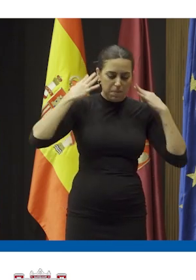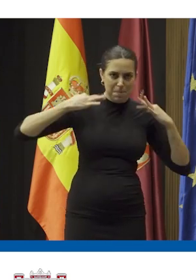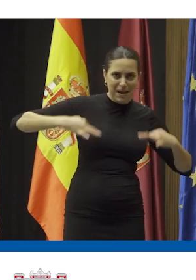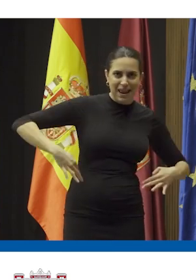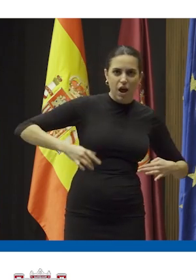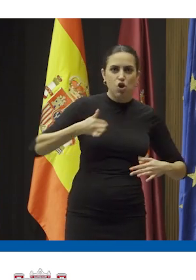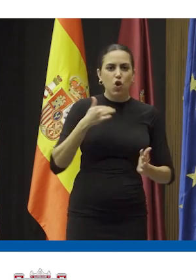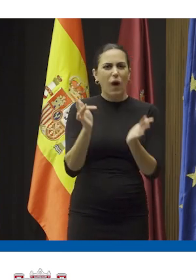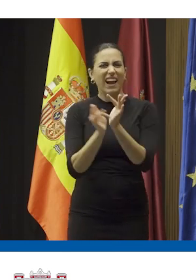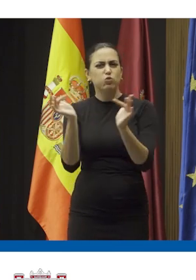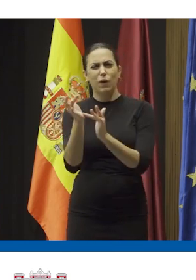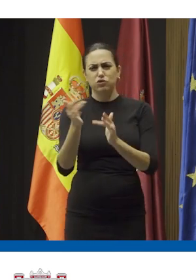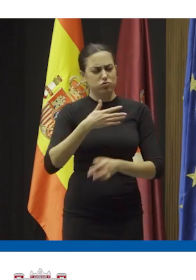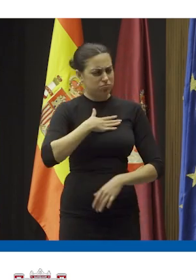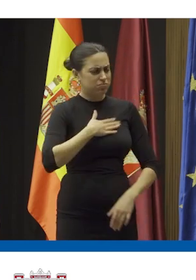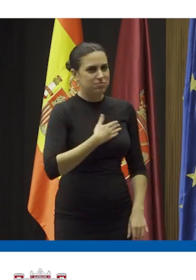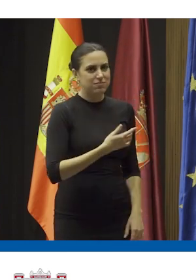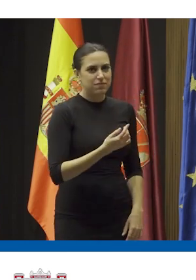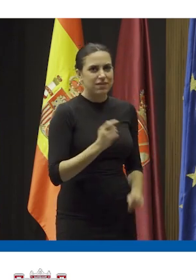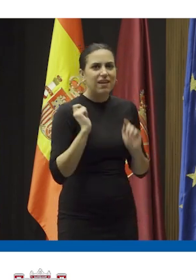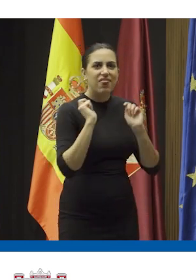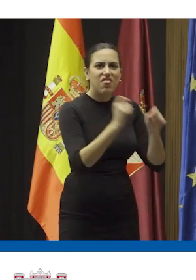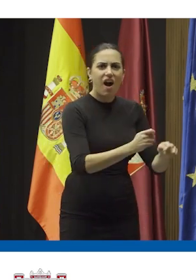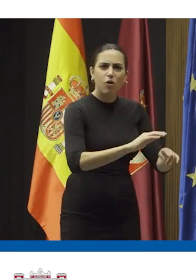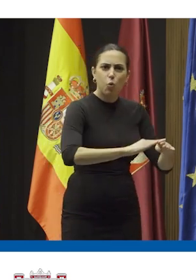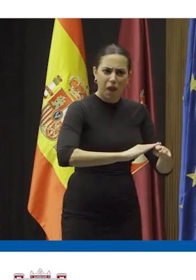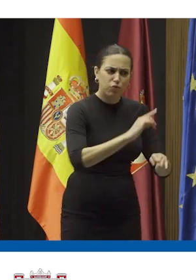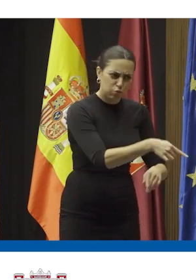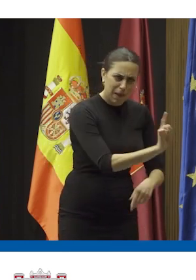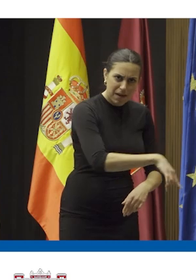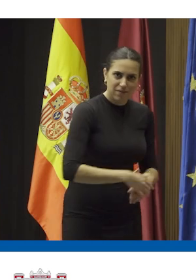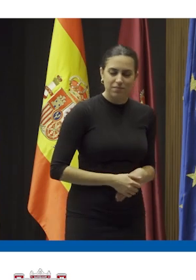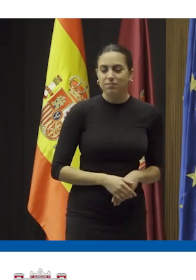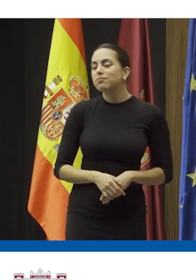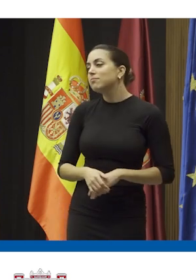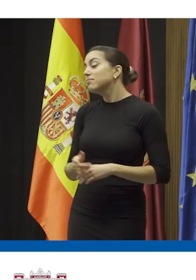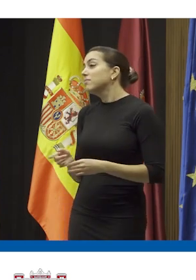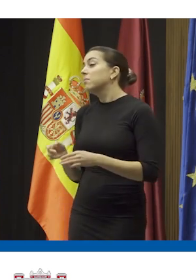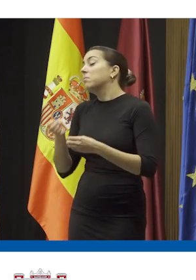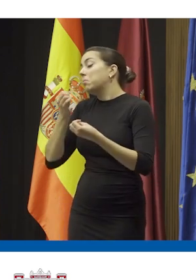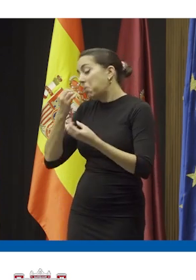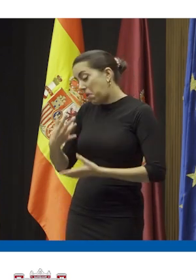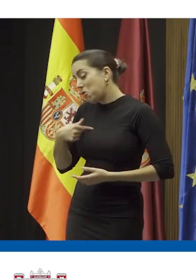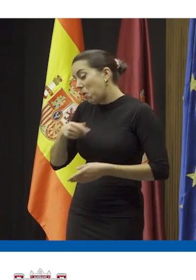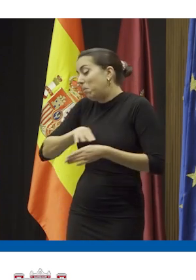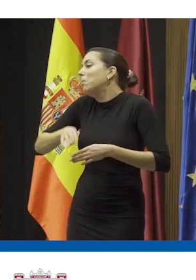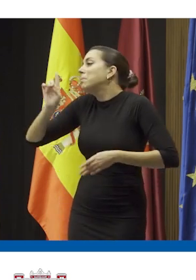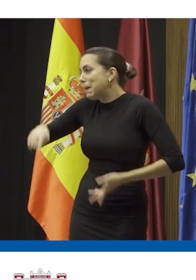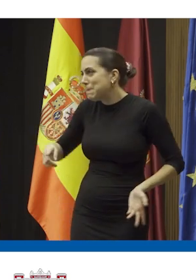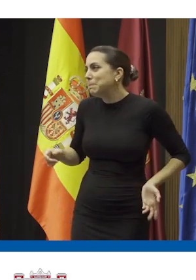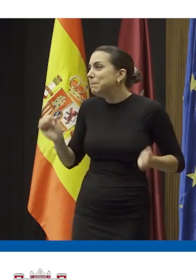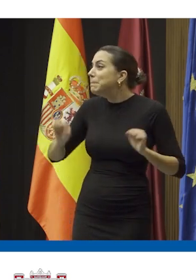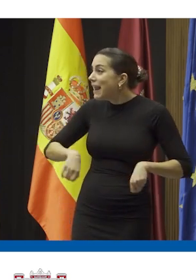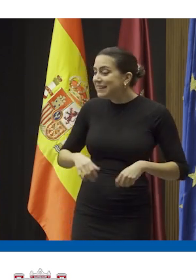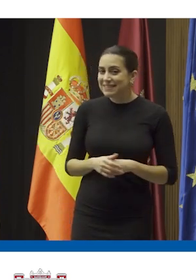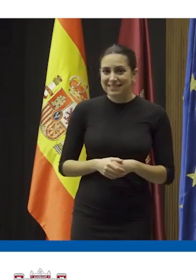soy Jesucristo, te concedo la potestad de curar. Y yo dije, pues bueno, voy a curar.